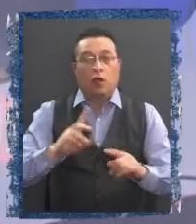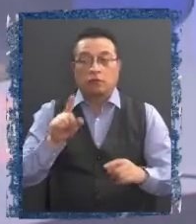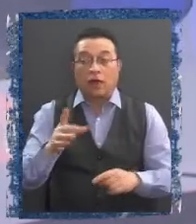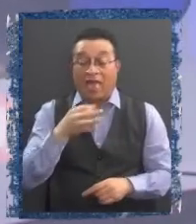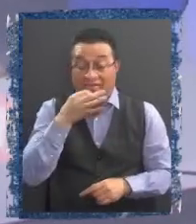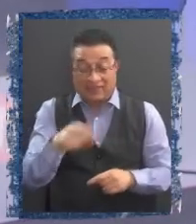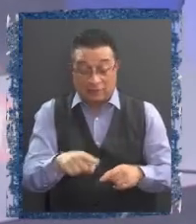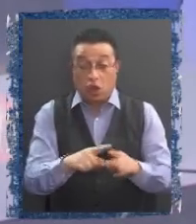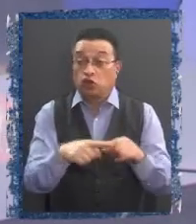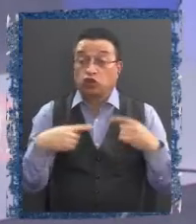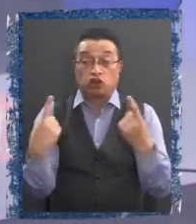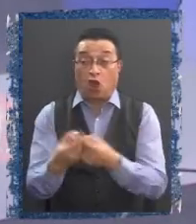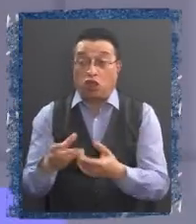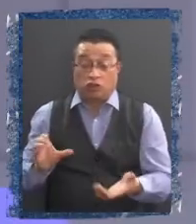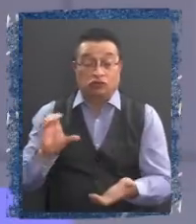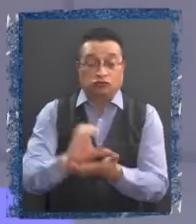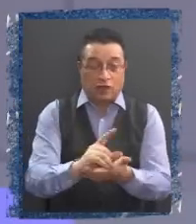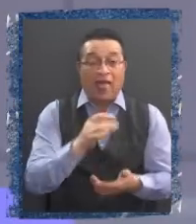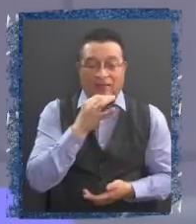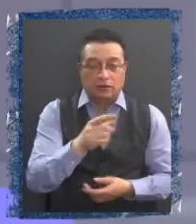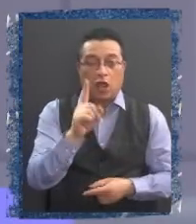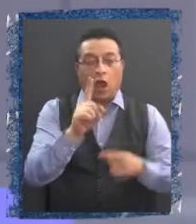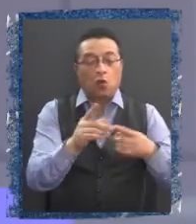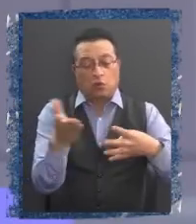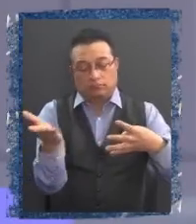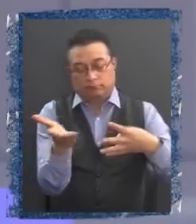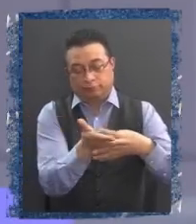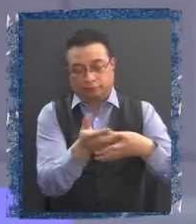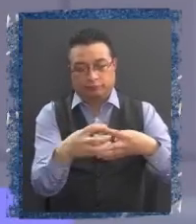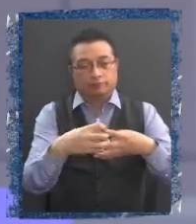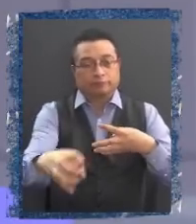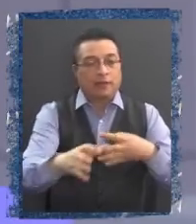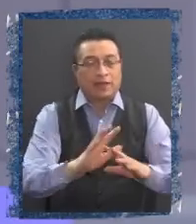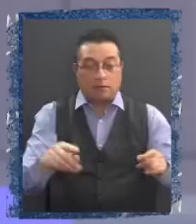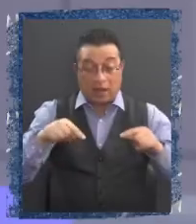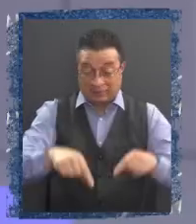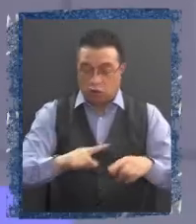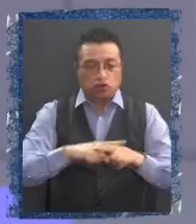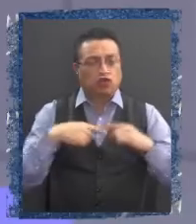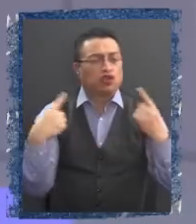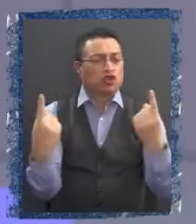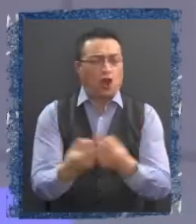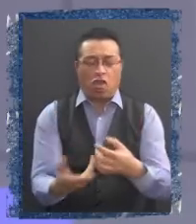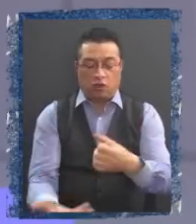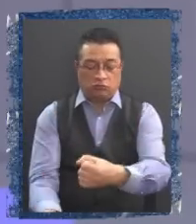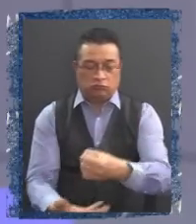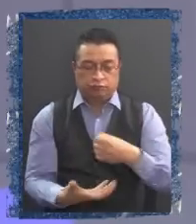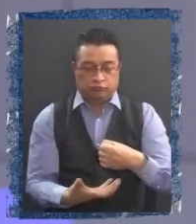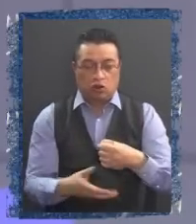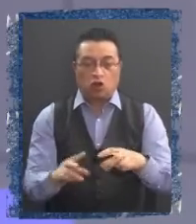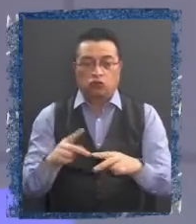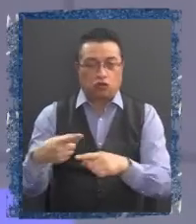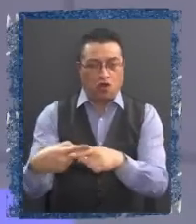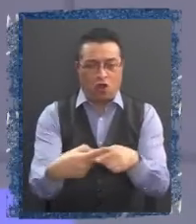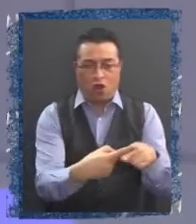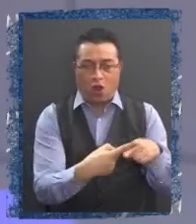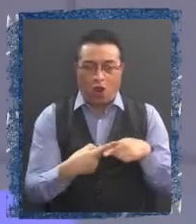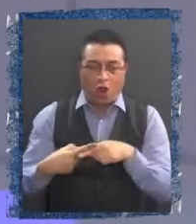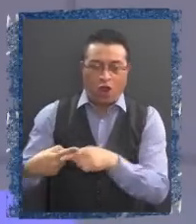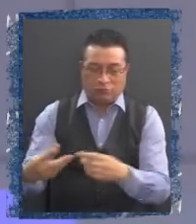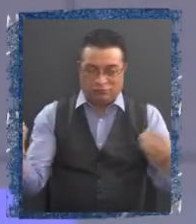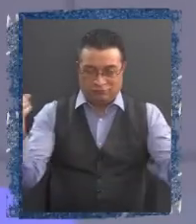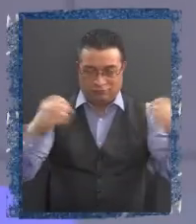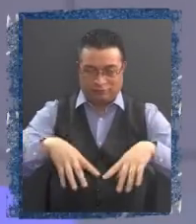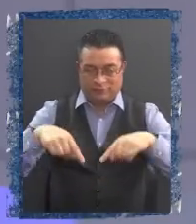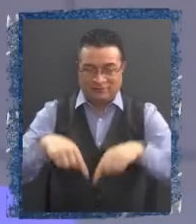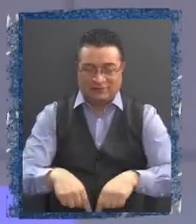son todos los recursos. En otros países una parte se puede solidarizar. Acá son todos los que, digamos, sean un fondo común y no sabemos qué va a pasar con eso.